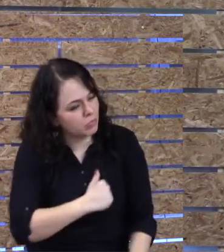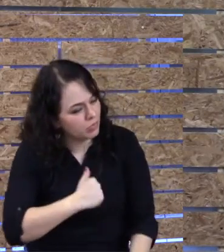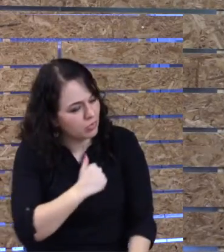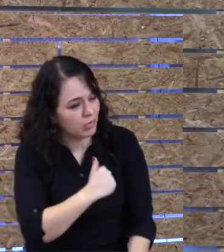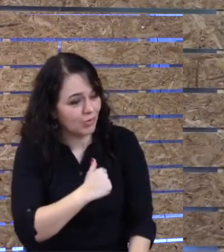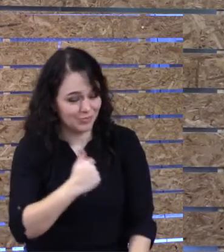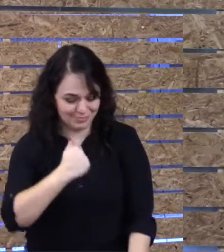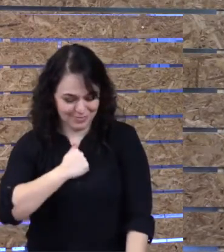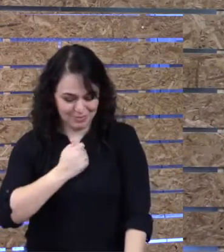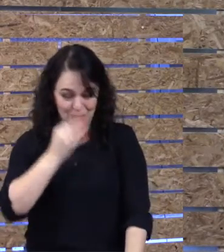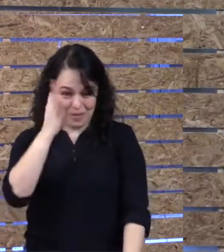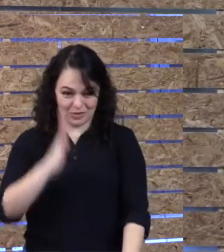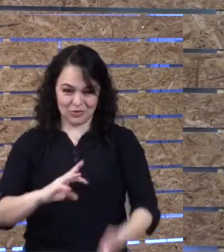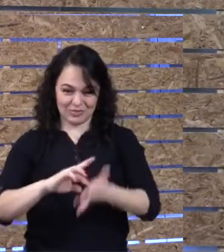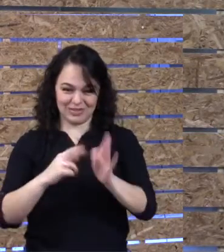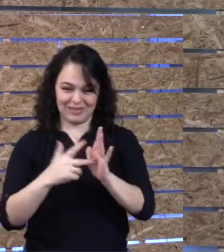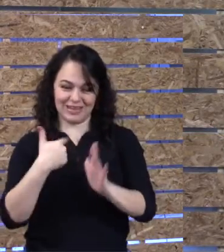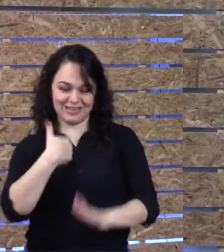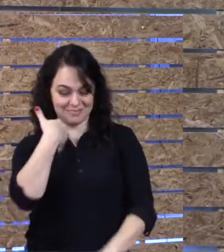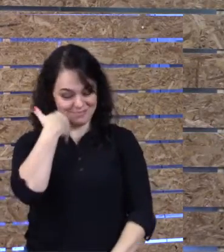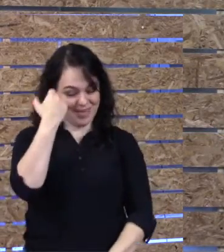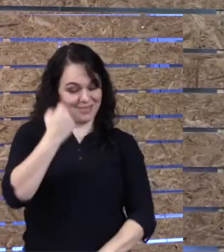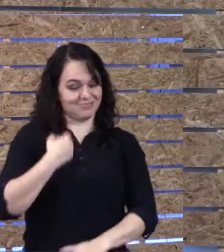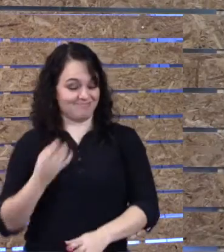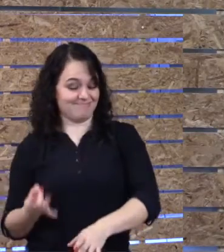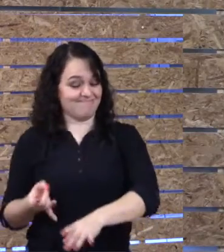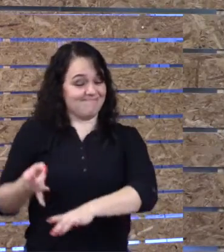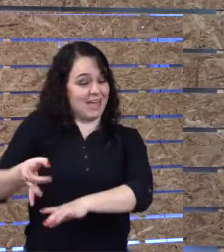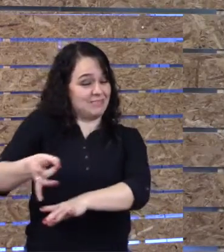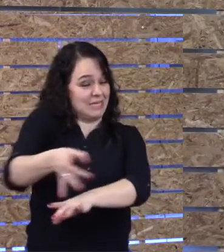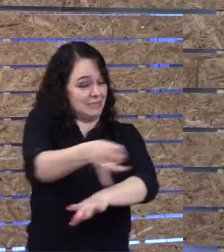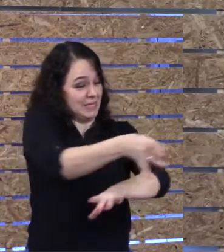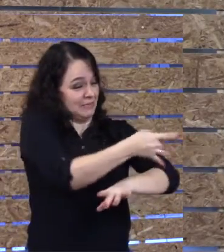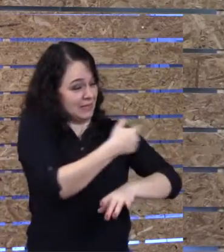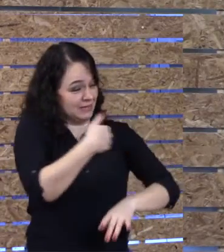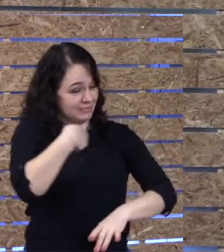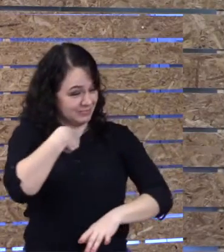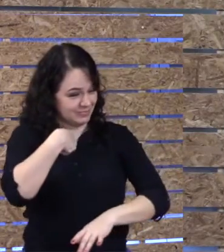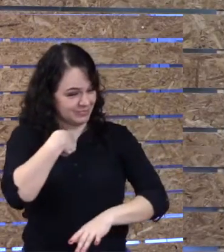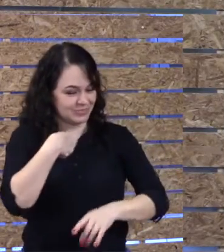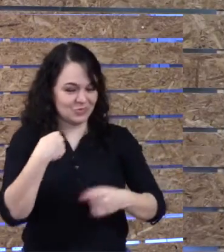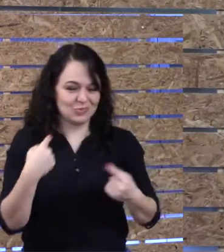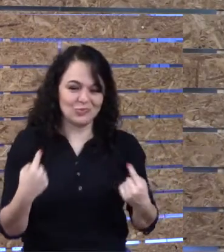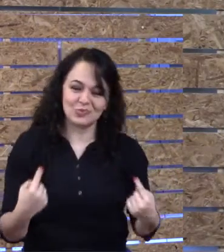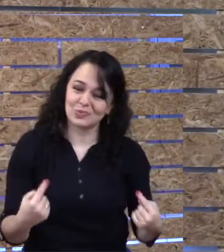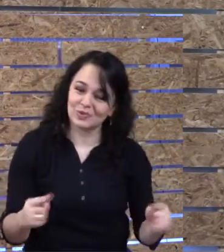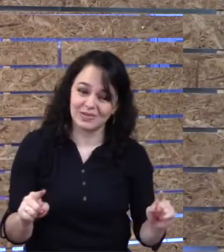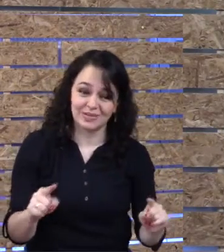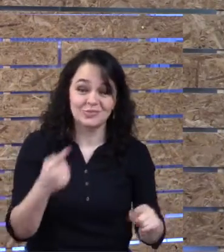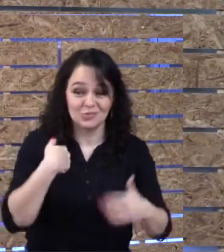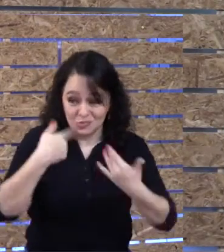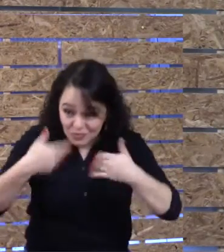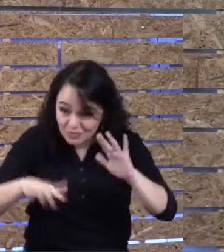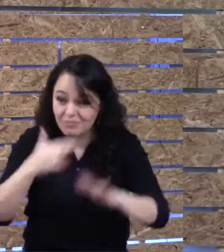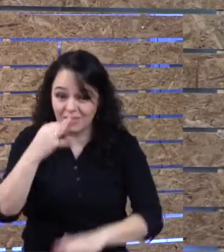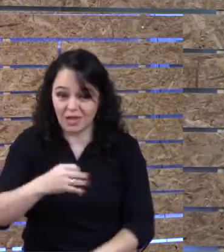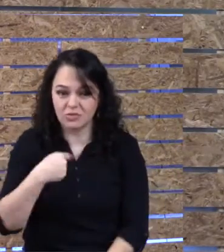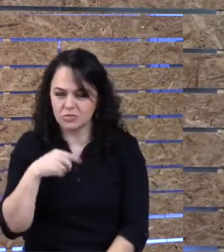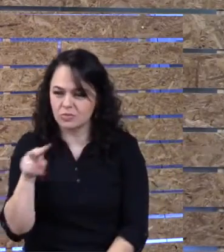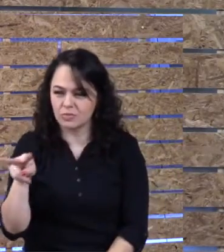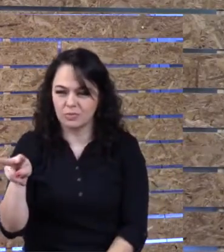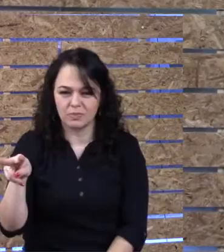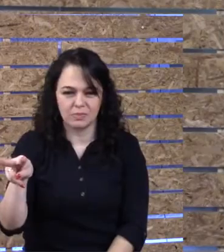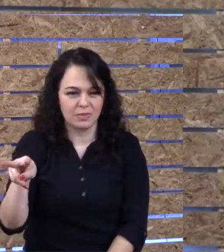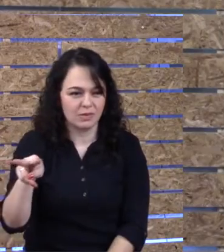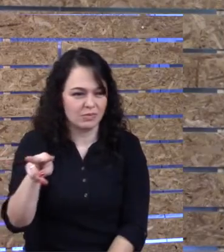que uno por ser pastor es más maduro. Yo francamente veo muchos de ustedes, yo digo, yo